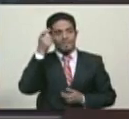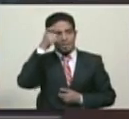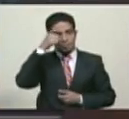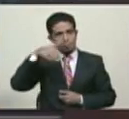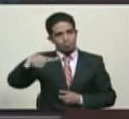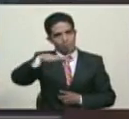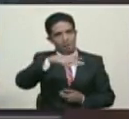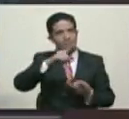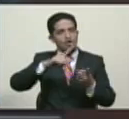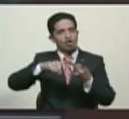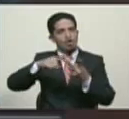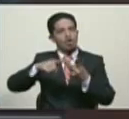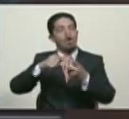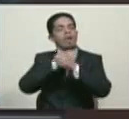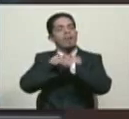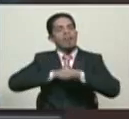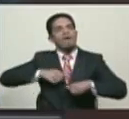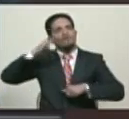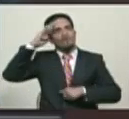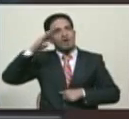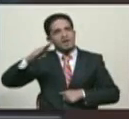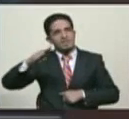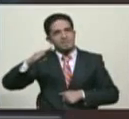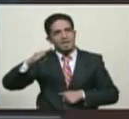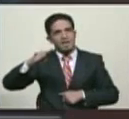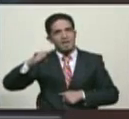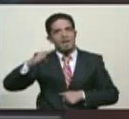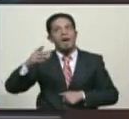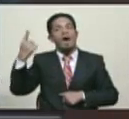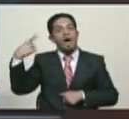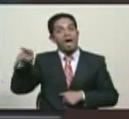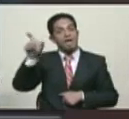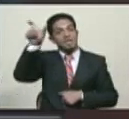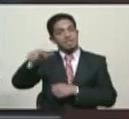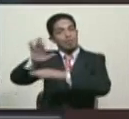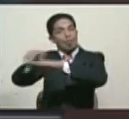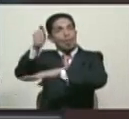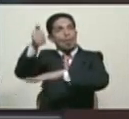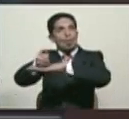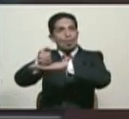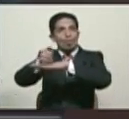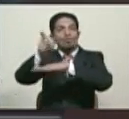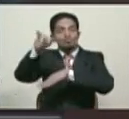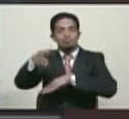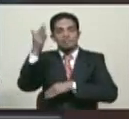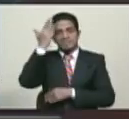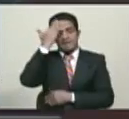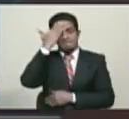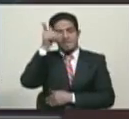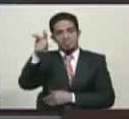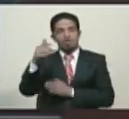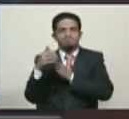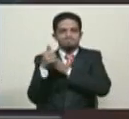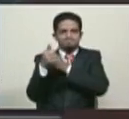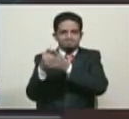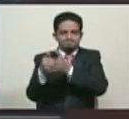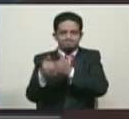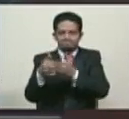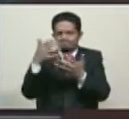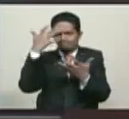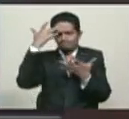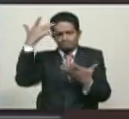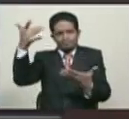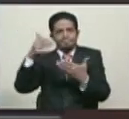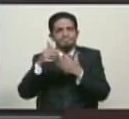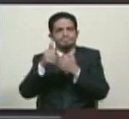nuestra Fuerza Armada Nacional Bolivariana cuentan con un comandante en jefe que ha sabido llevar con mucha sabiduría el timón